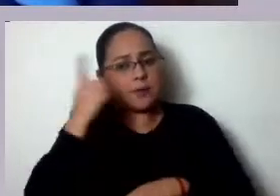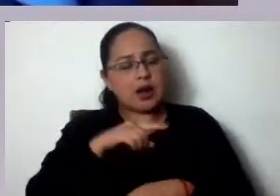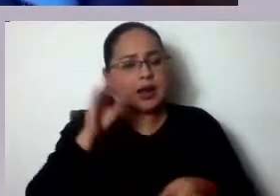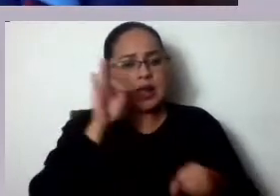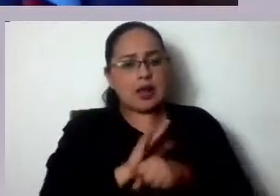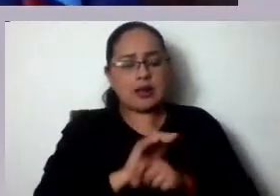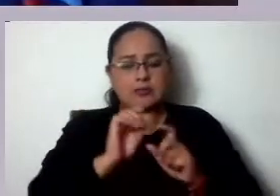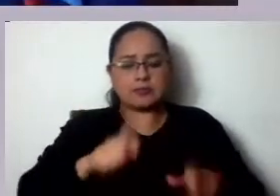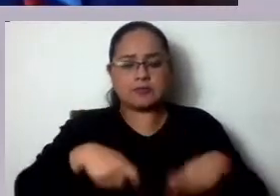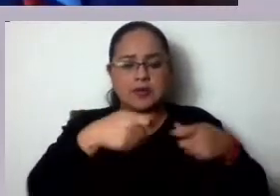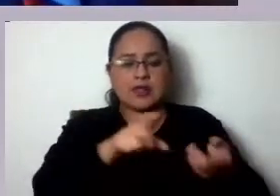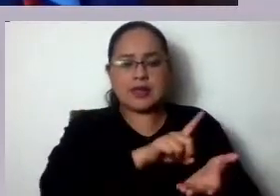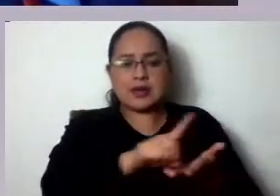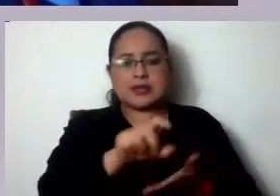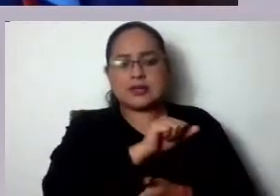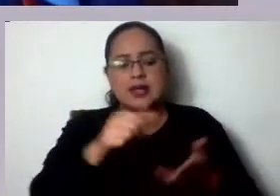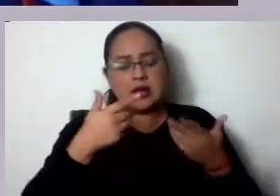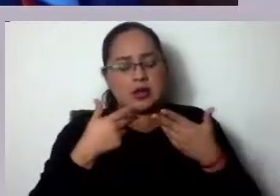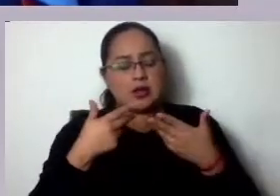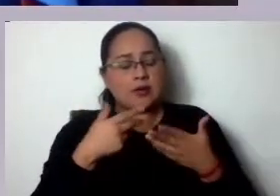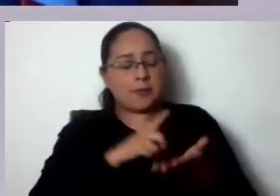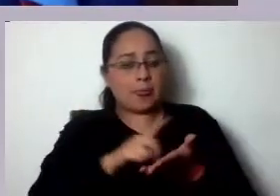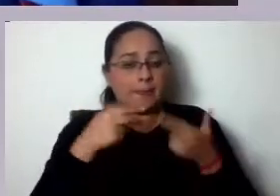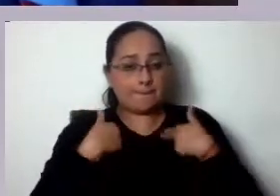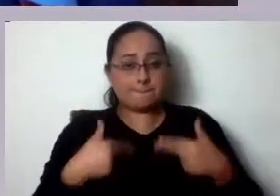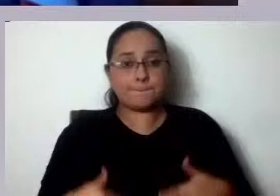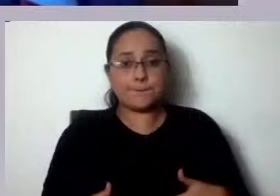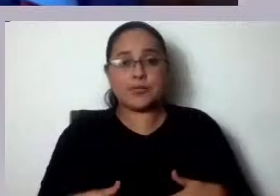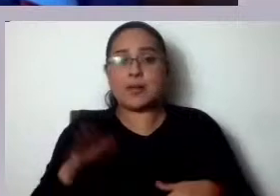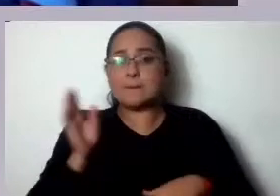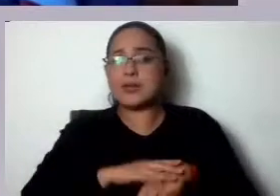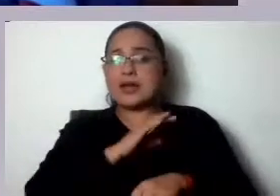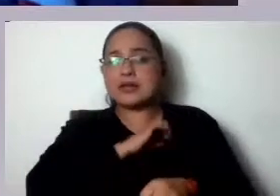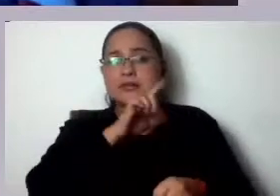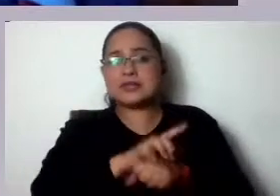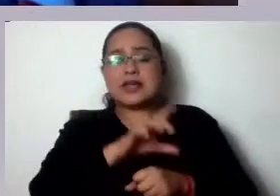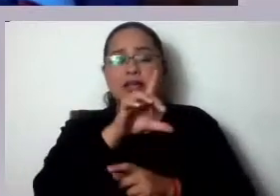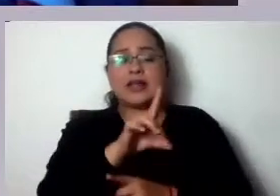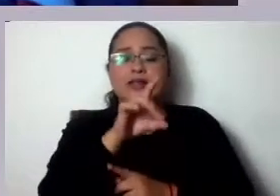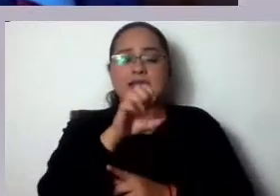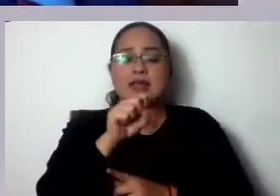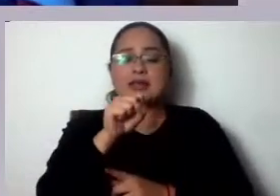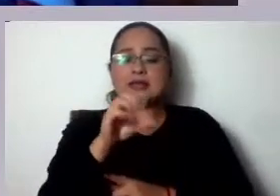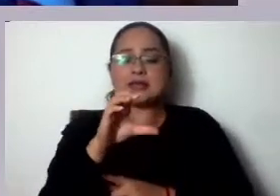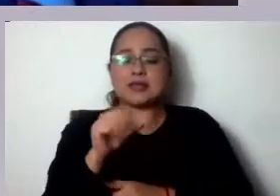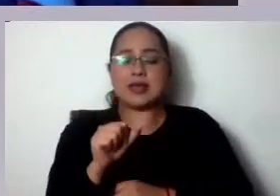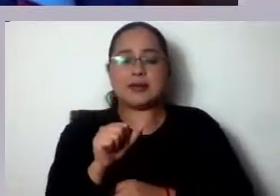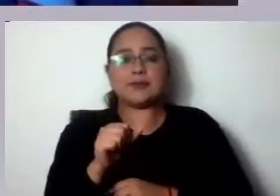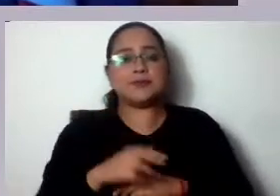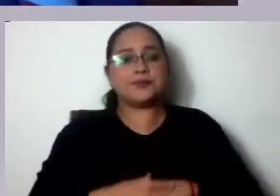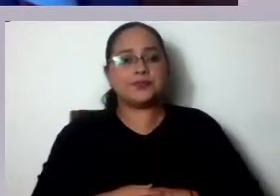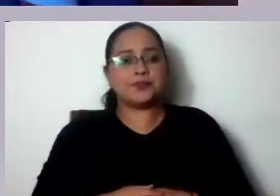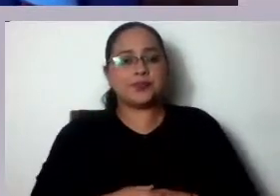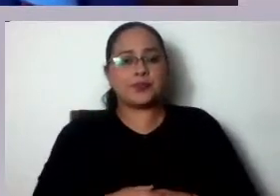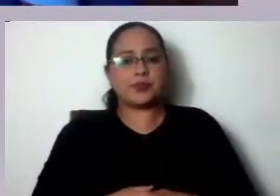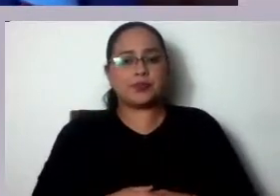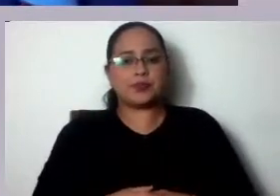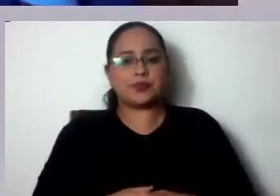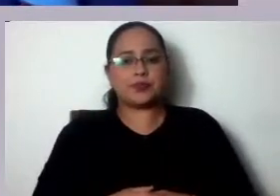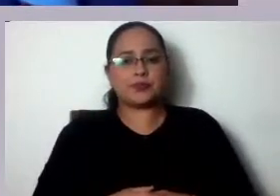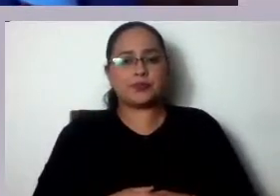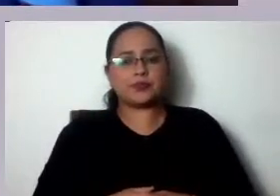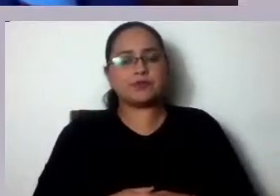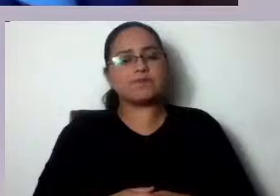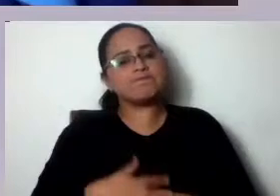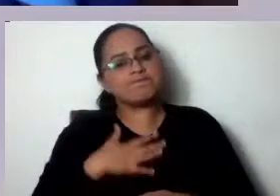de los derechos humanos y en concreto los derechos económicos sociales y culturales y me